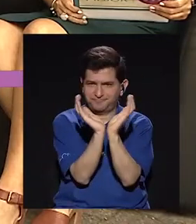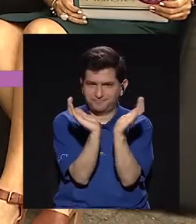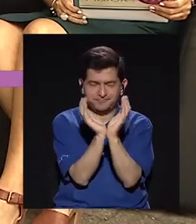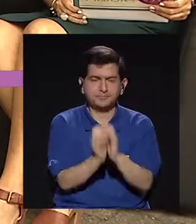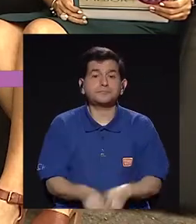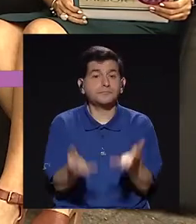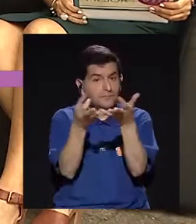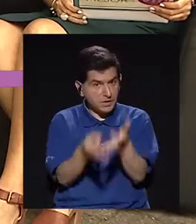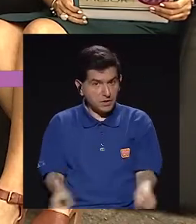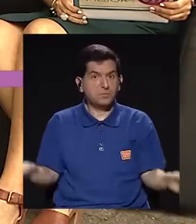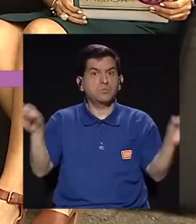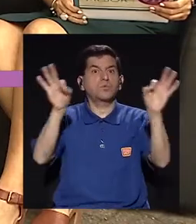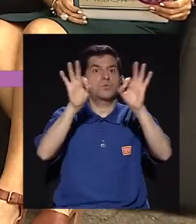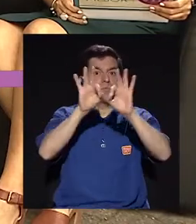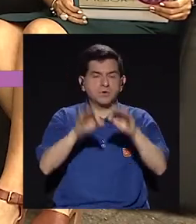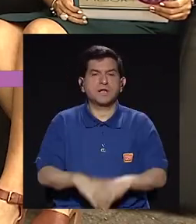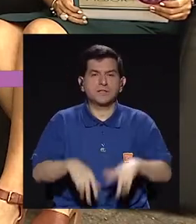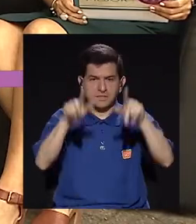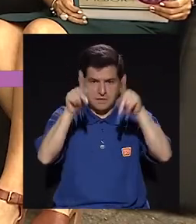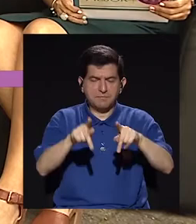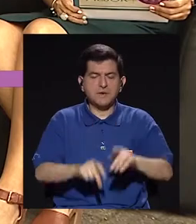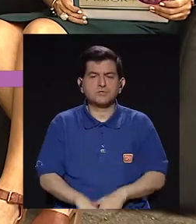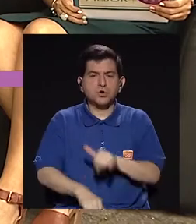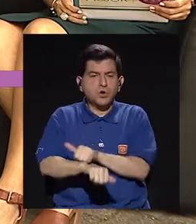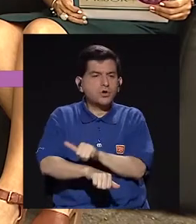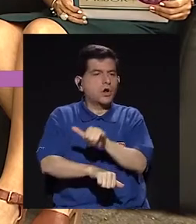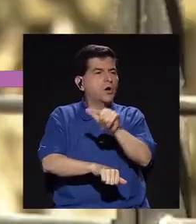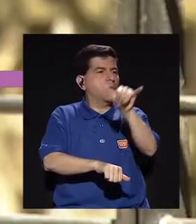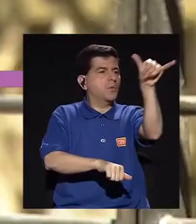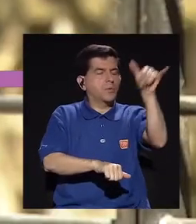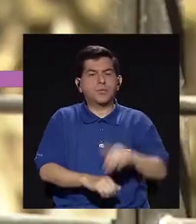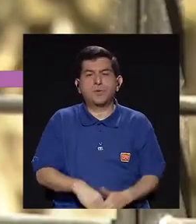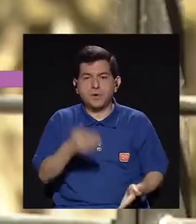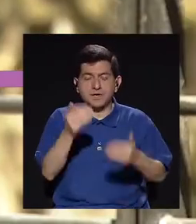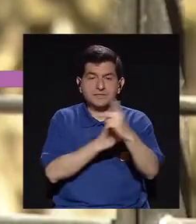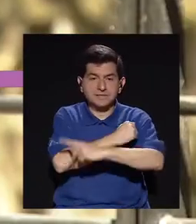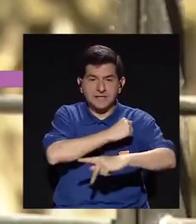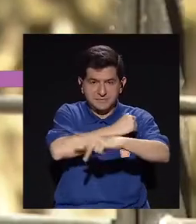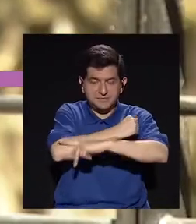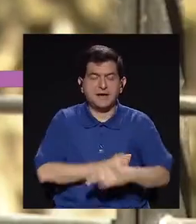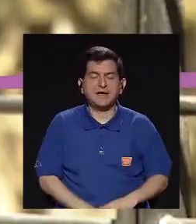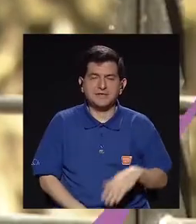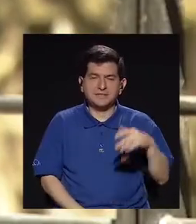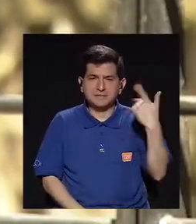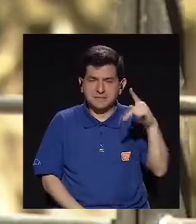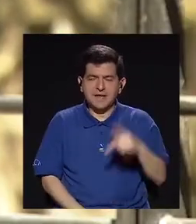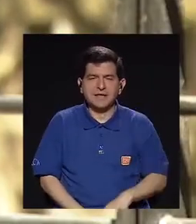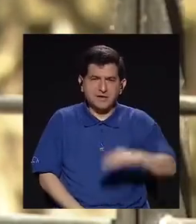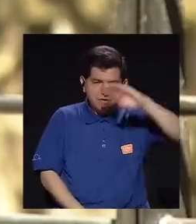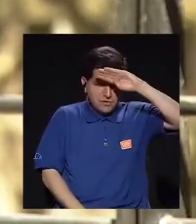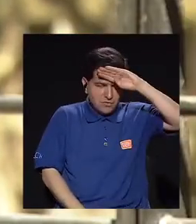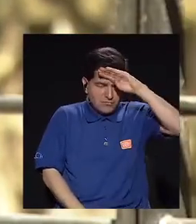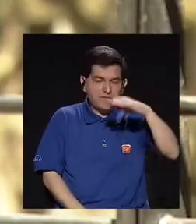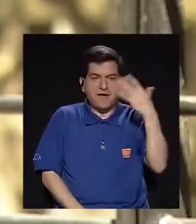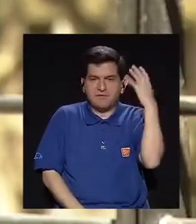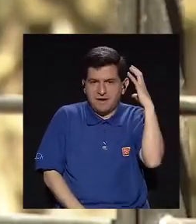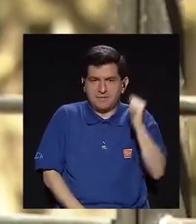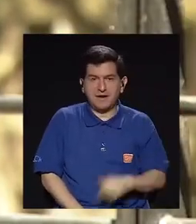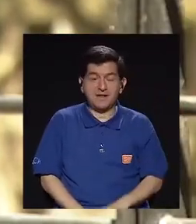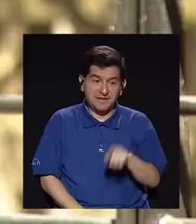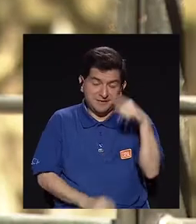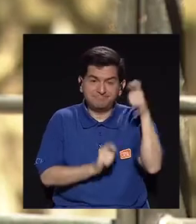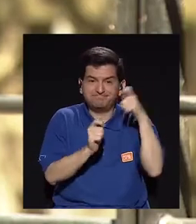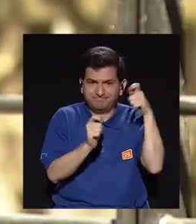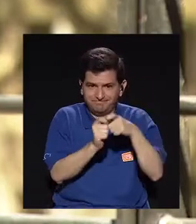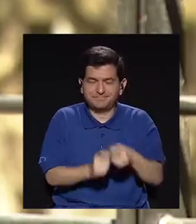caja y que es muy importante, sobre todo para cuando una persona va a viajar a países de riesgo de fiebre amarilla, es justamente la vacuna de la fiebre